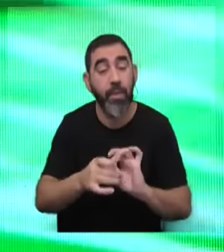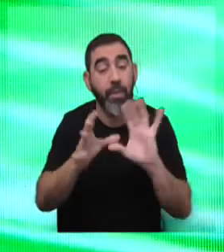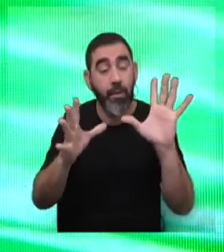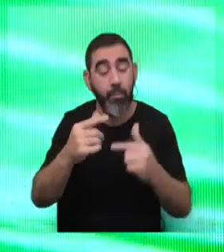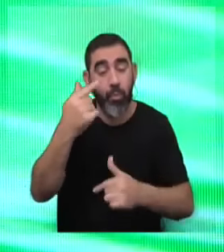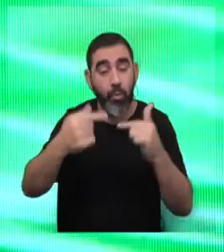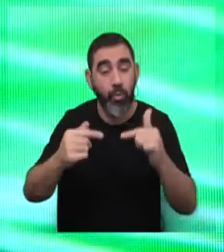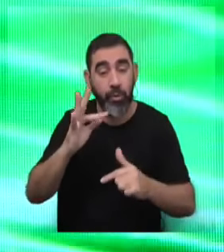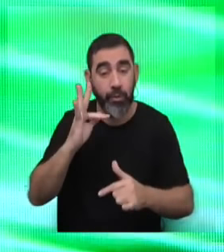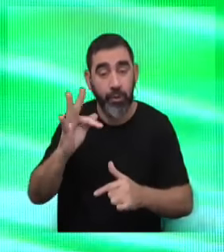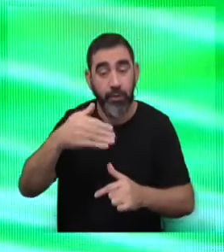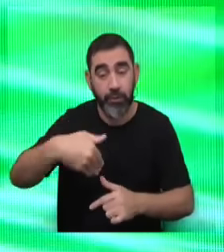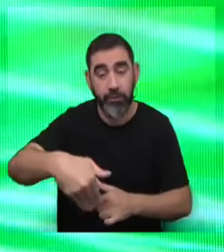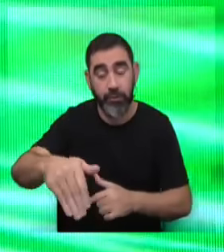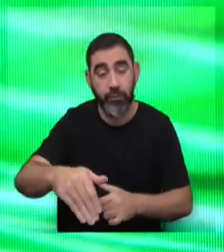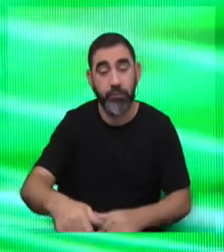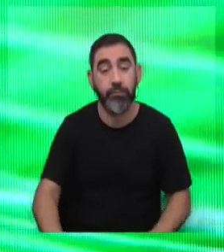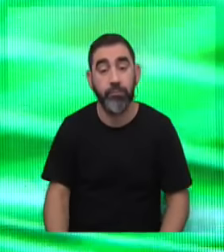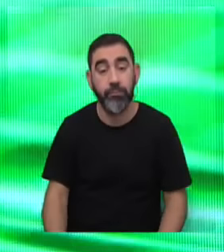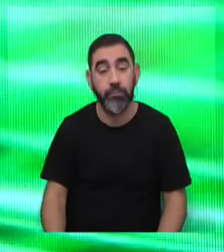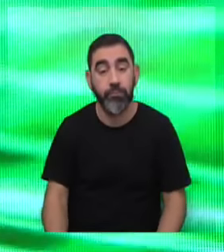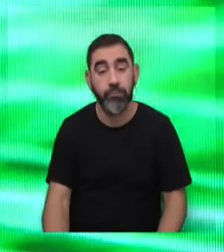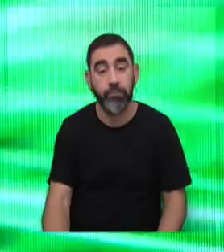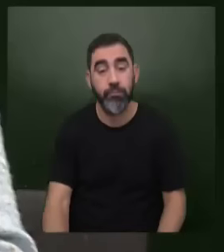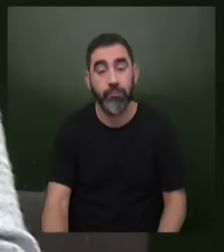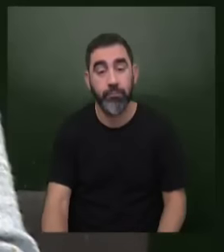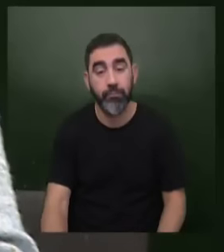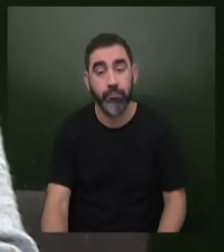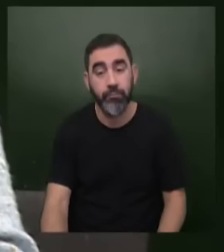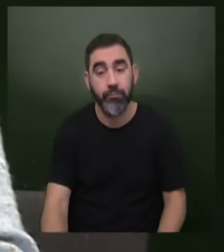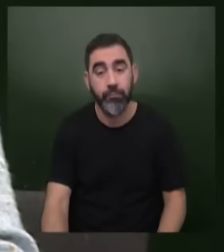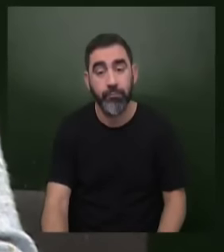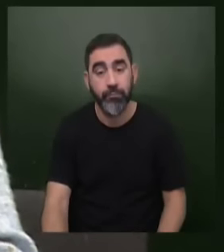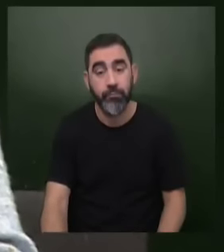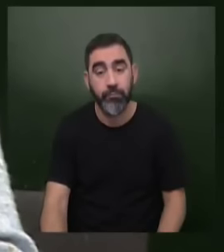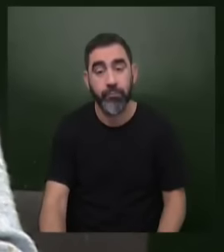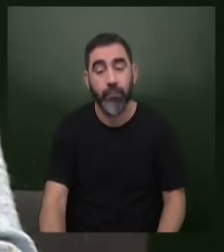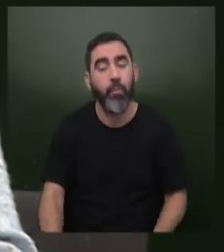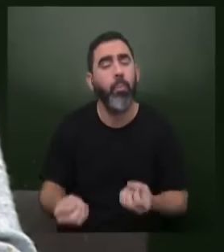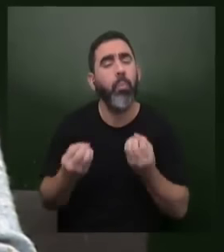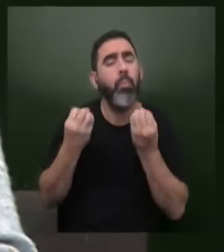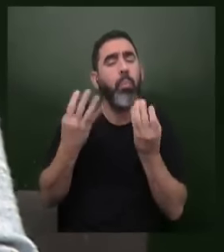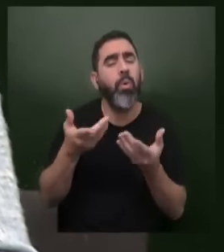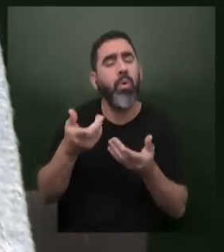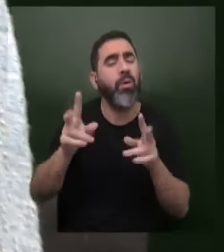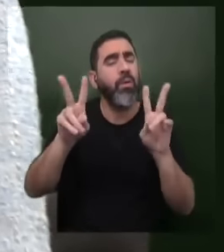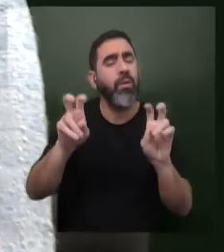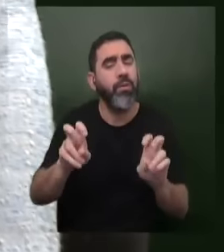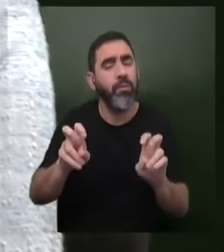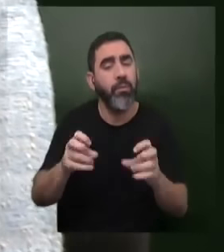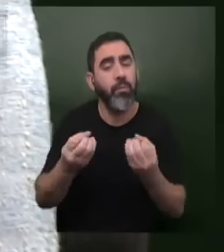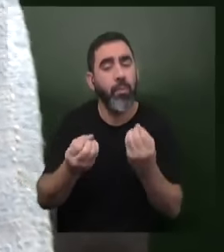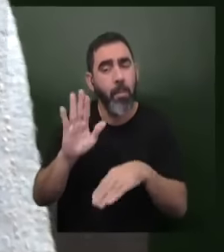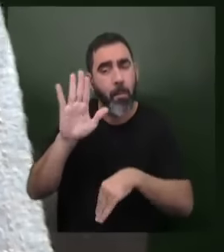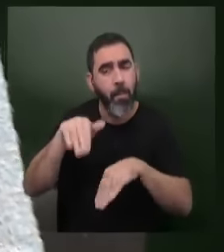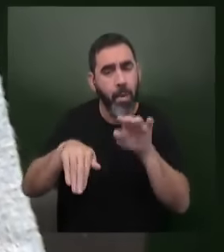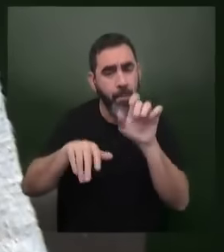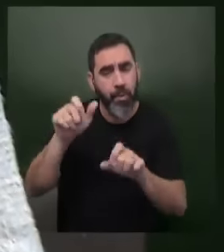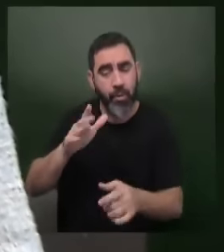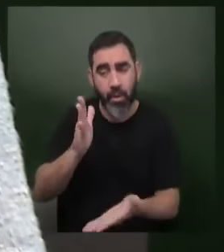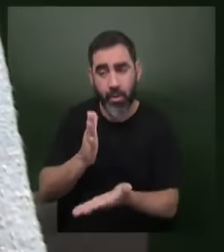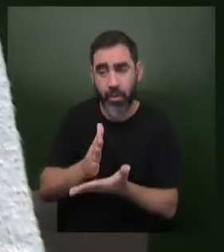por venir y de las los presentes de nuestras democracias Y eso eh A qué factores se debe hay porque más gente accede a algunos